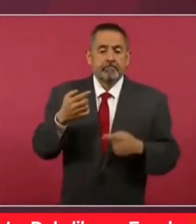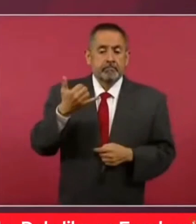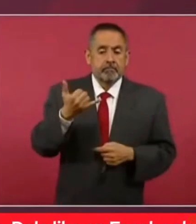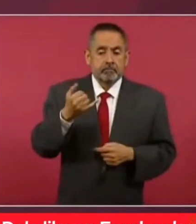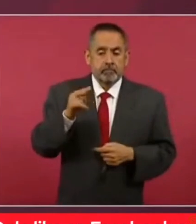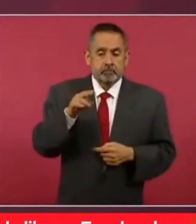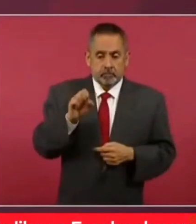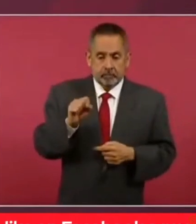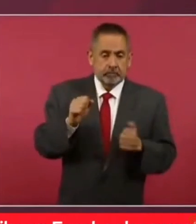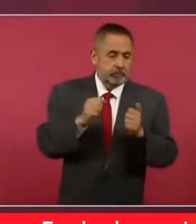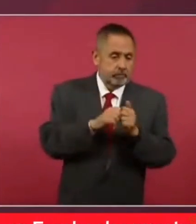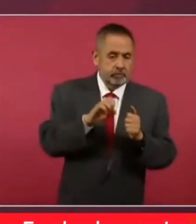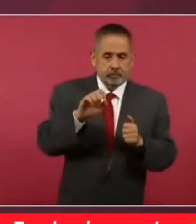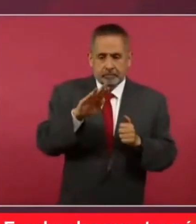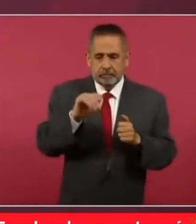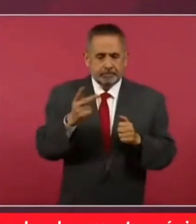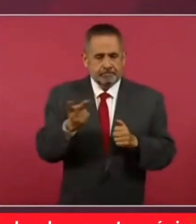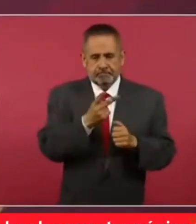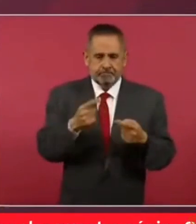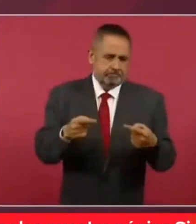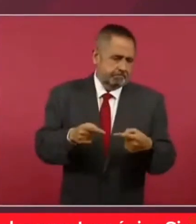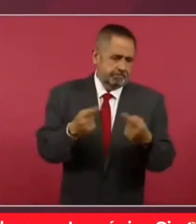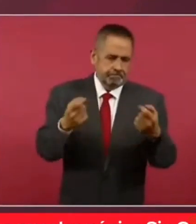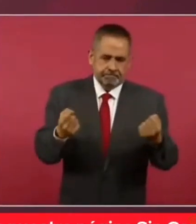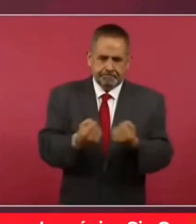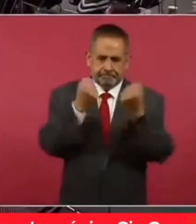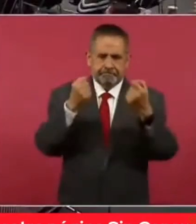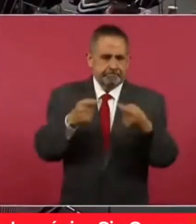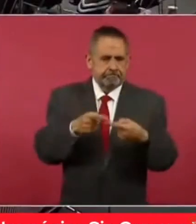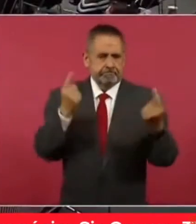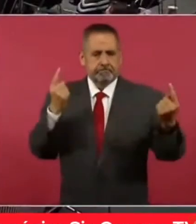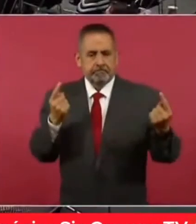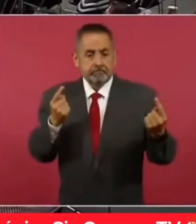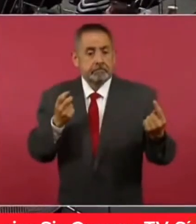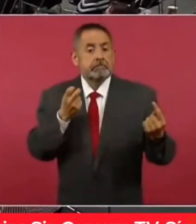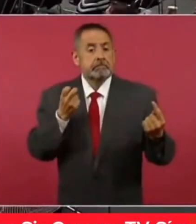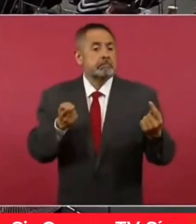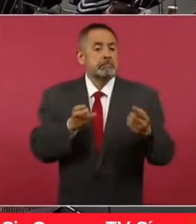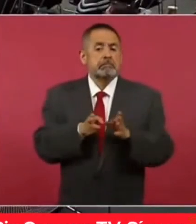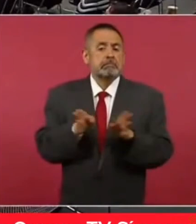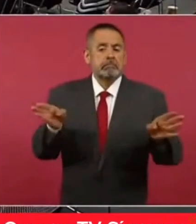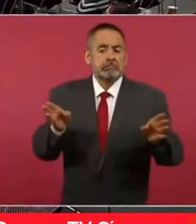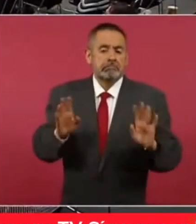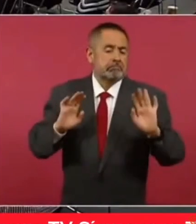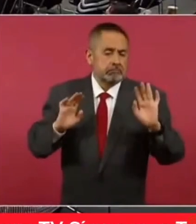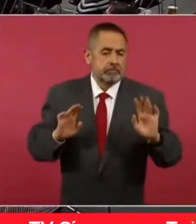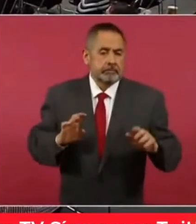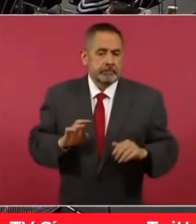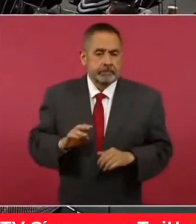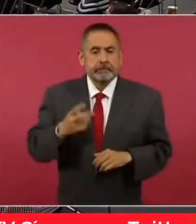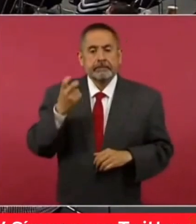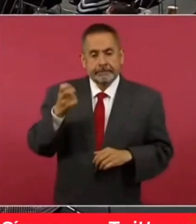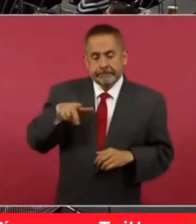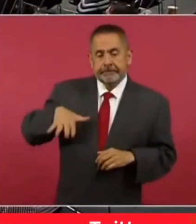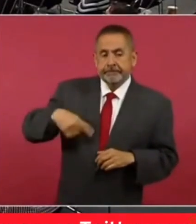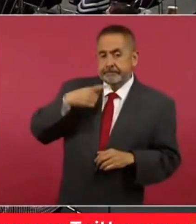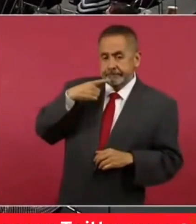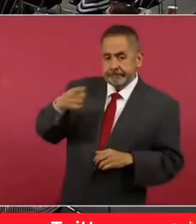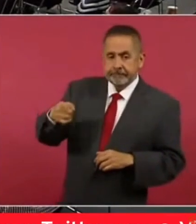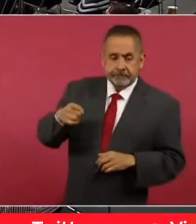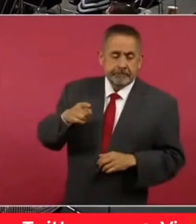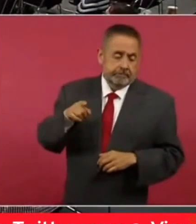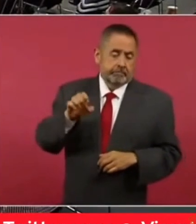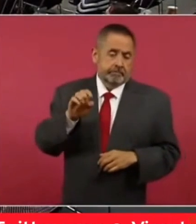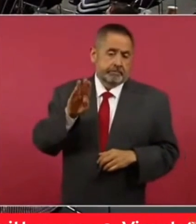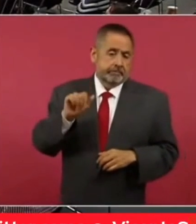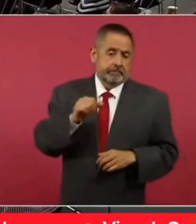Yunes con la maestra, o la maestra con Yunes, se pelearon, y a partir de ahí sí es lo que ella